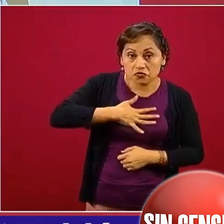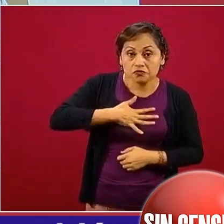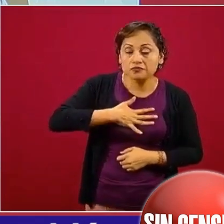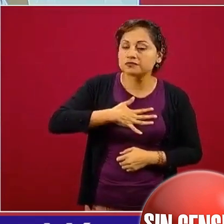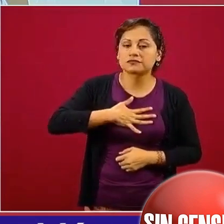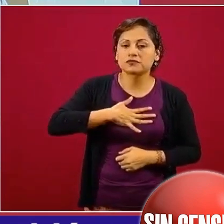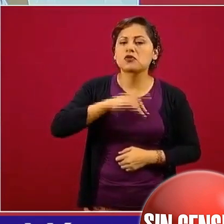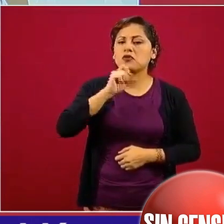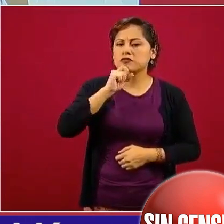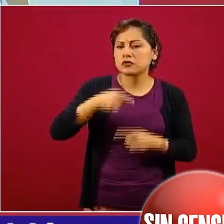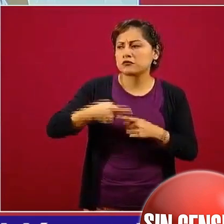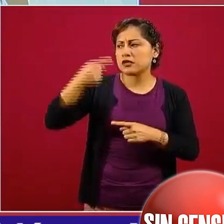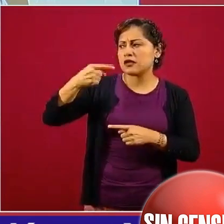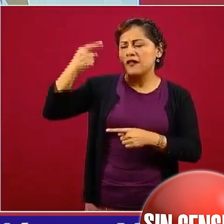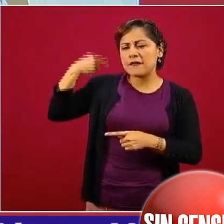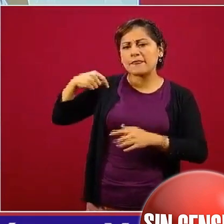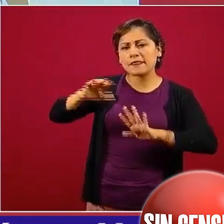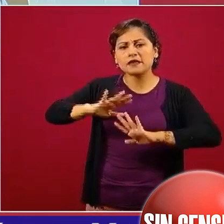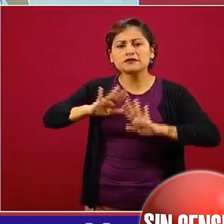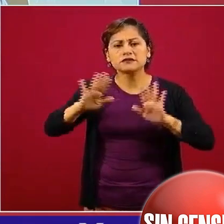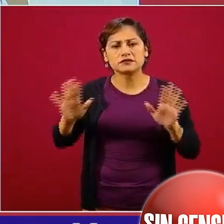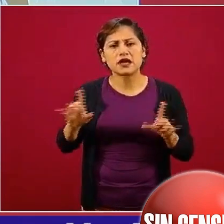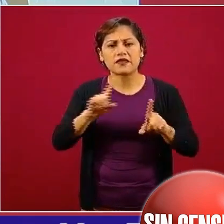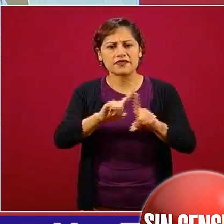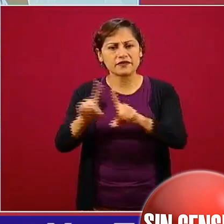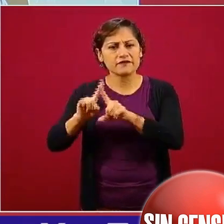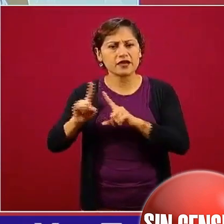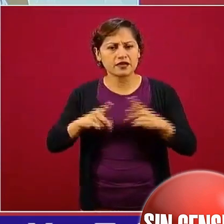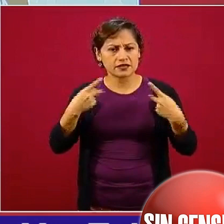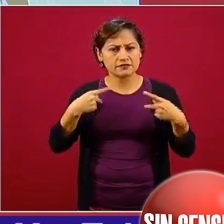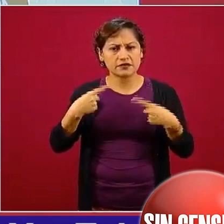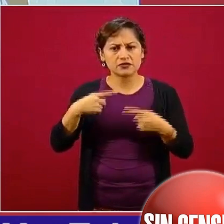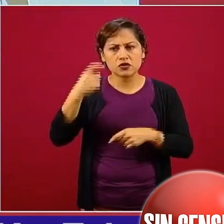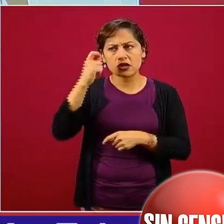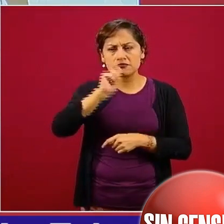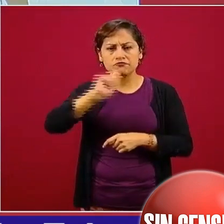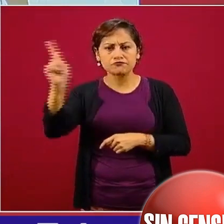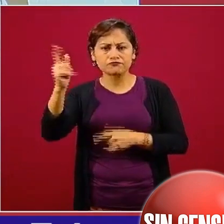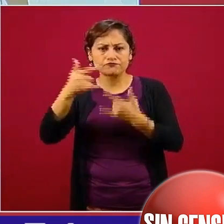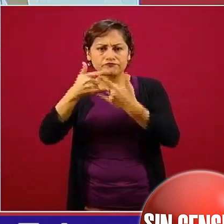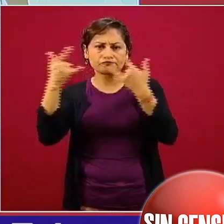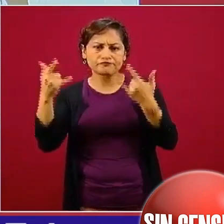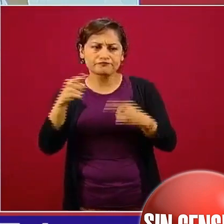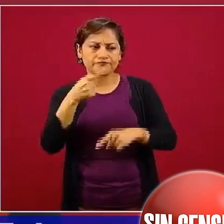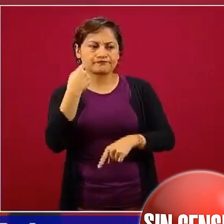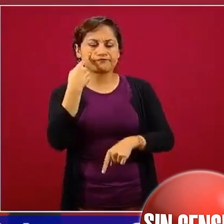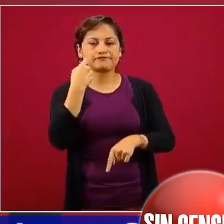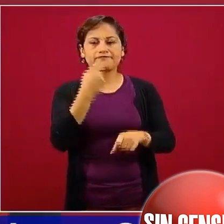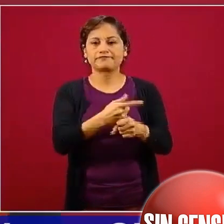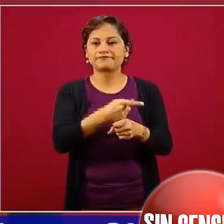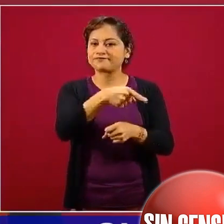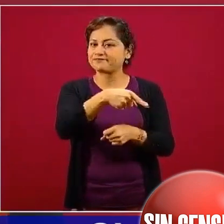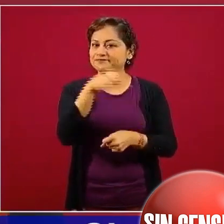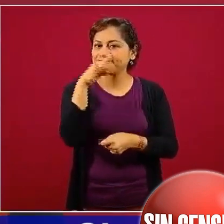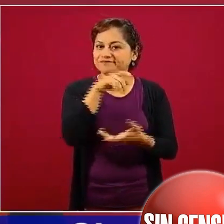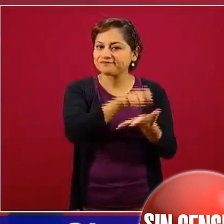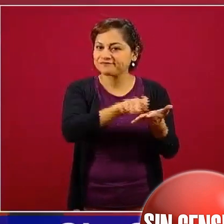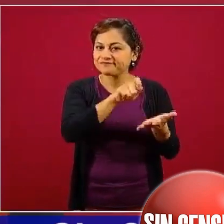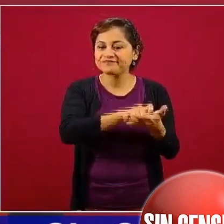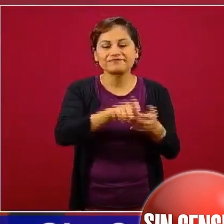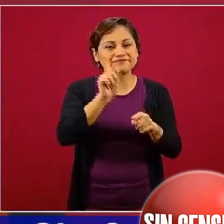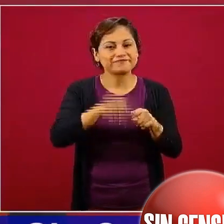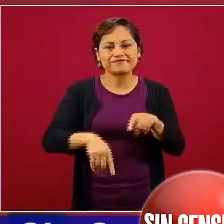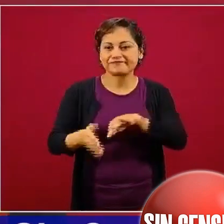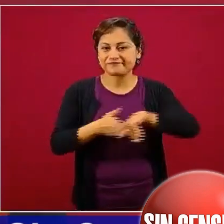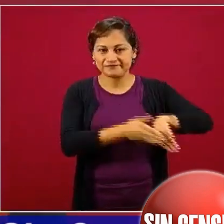eso lo han venido planteando durante mucho tiempo los historiadores y ya por eso en vez de decena